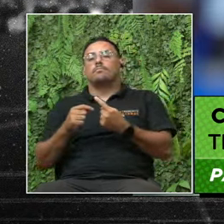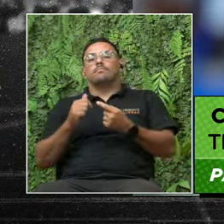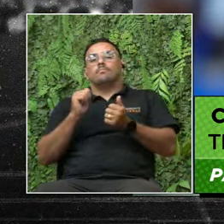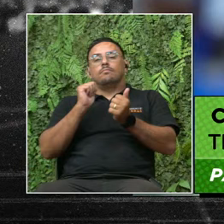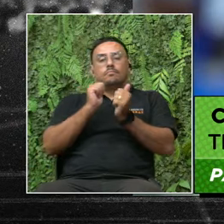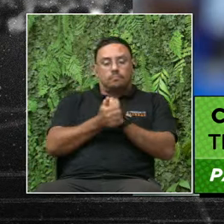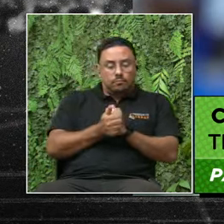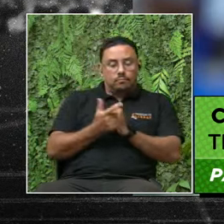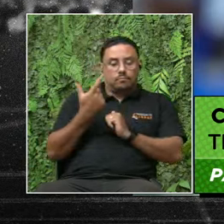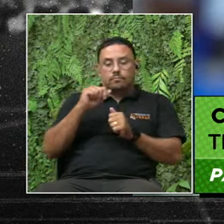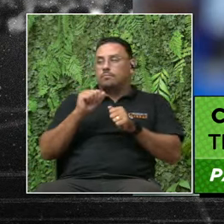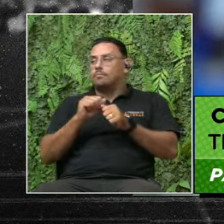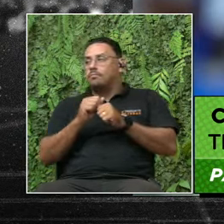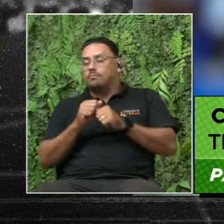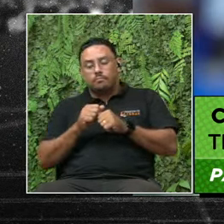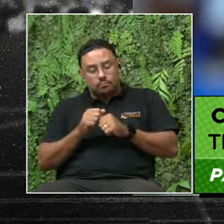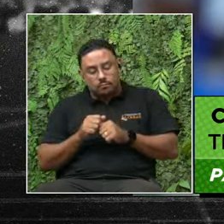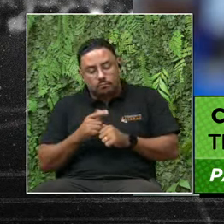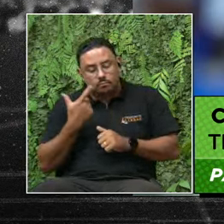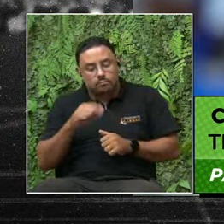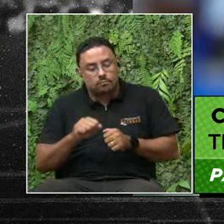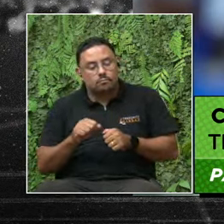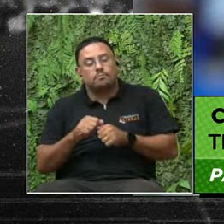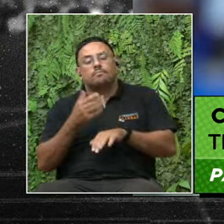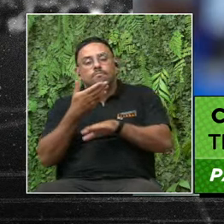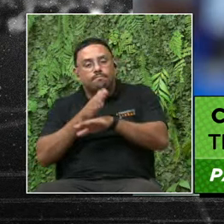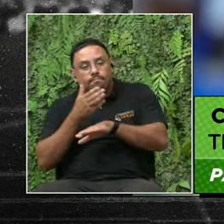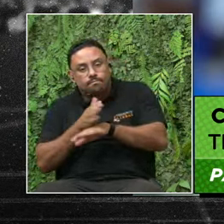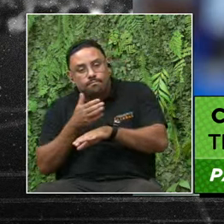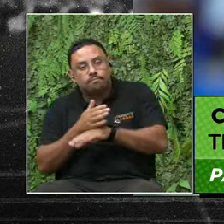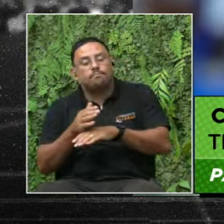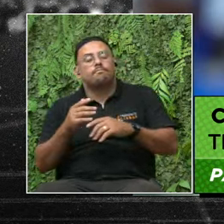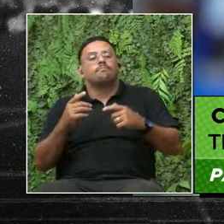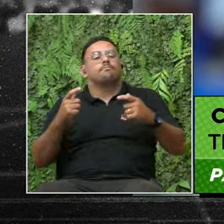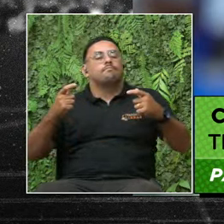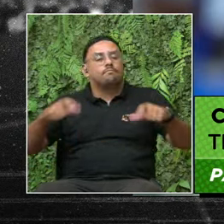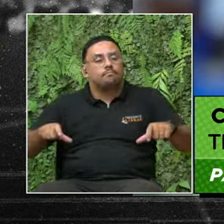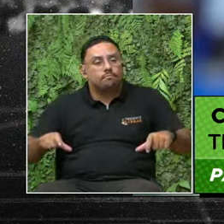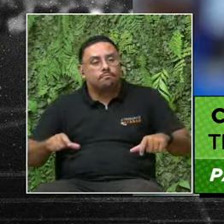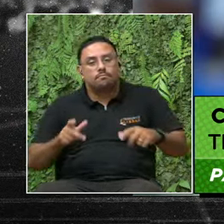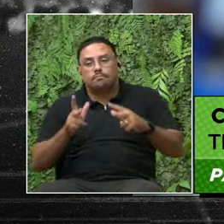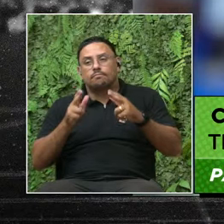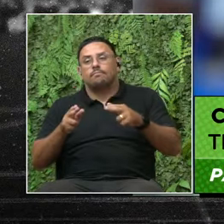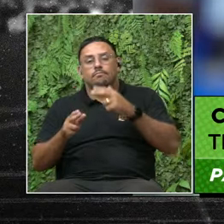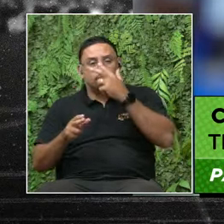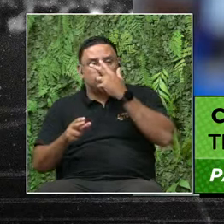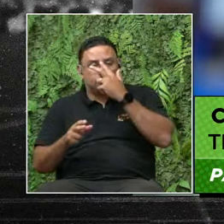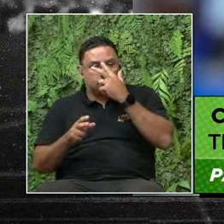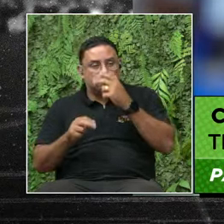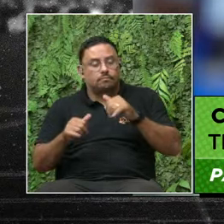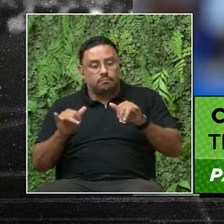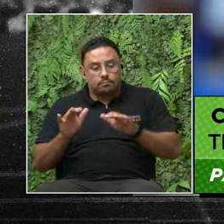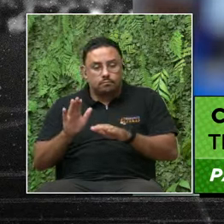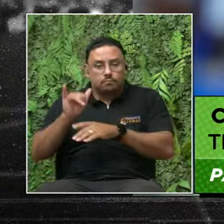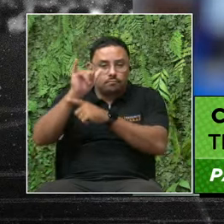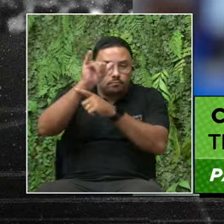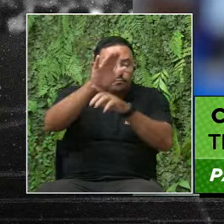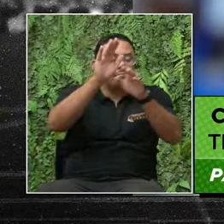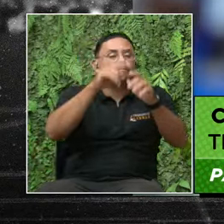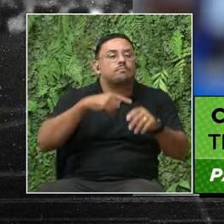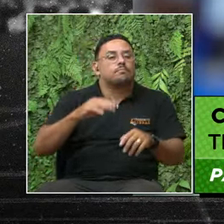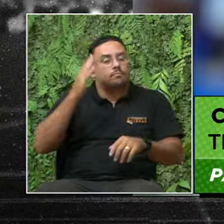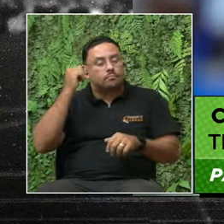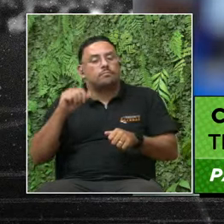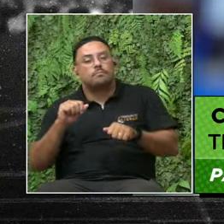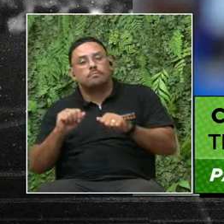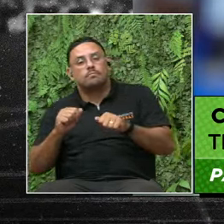mej imagino aunque no tenga que entrenar en el Campo entrenamiento simplemente ir jugar Y para eso s o s